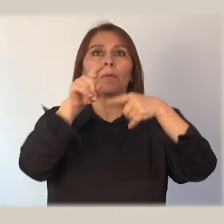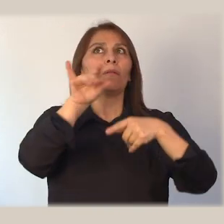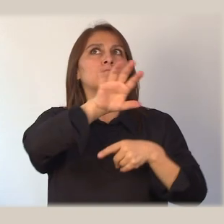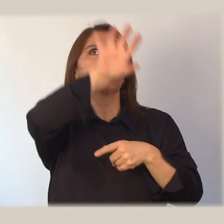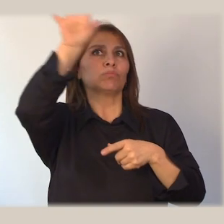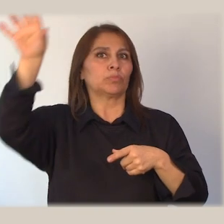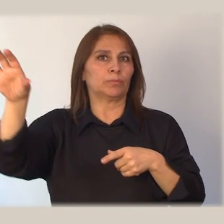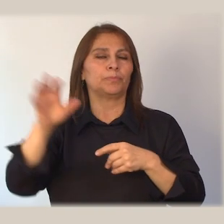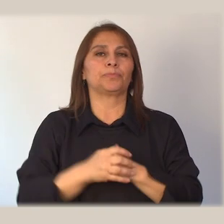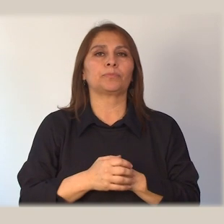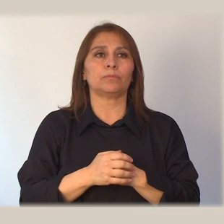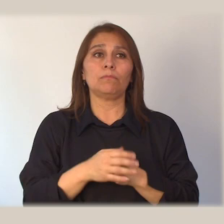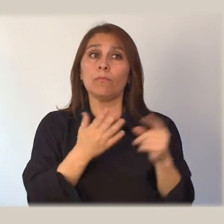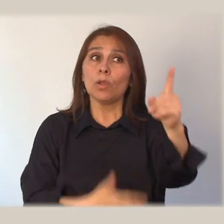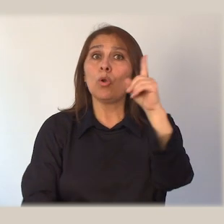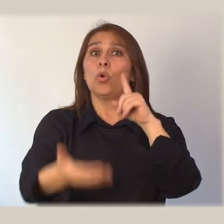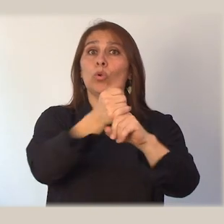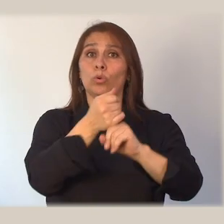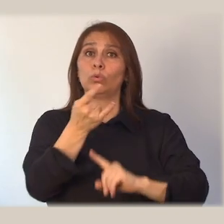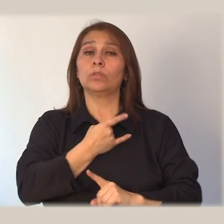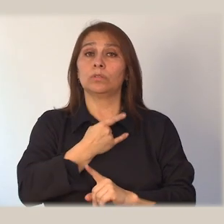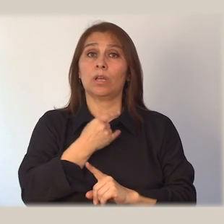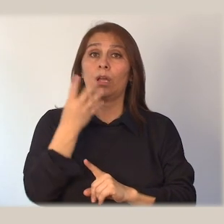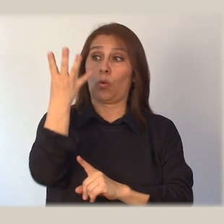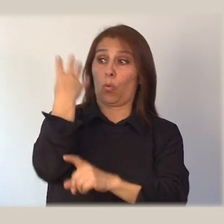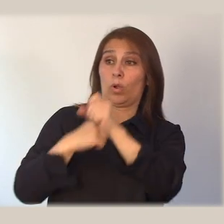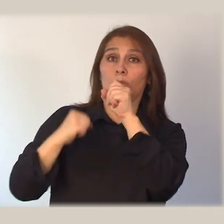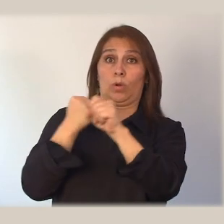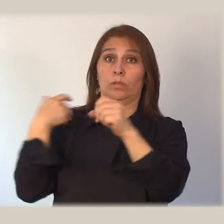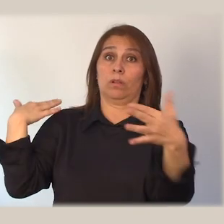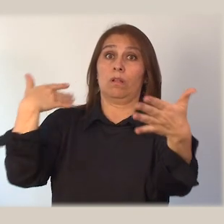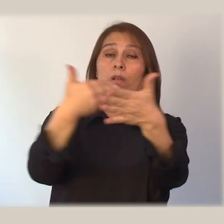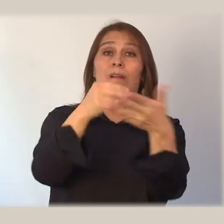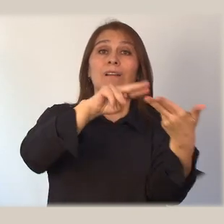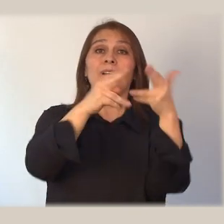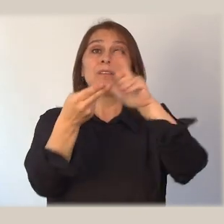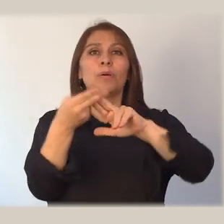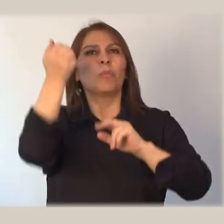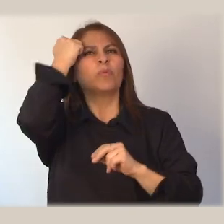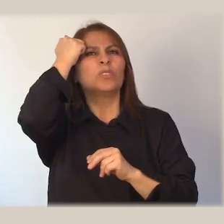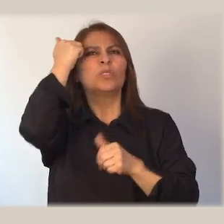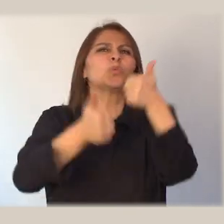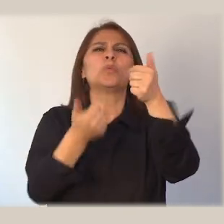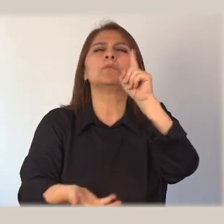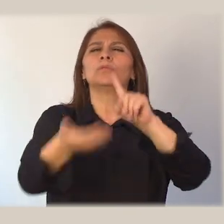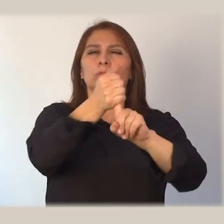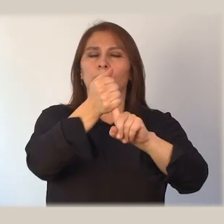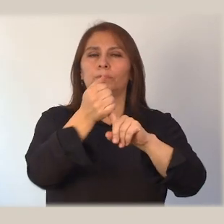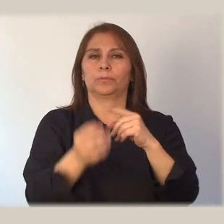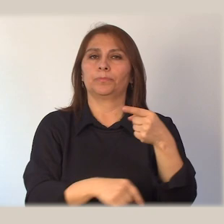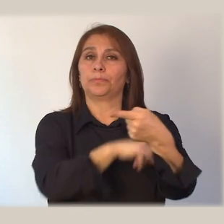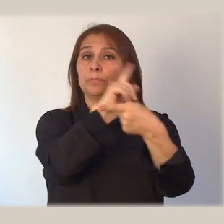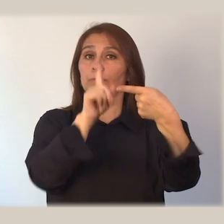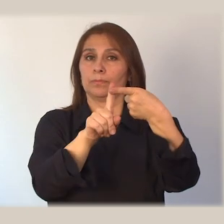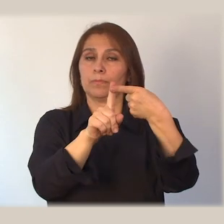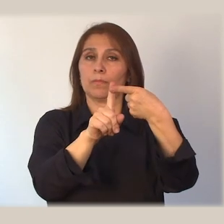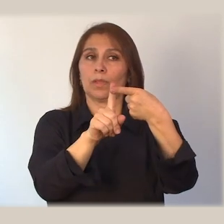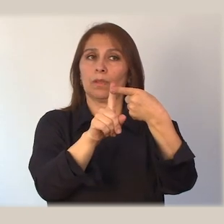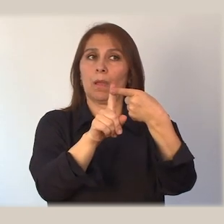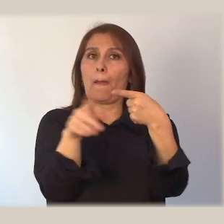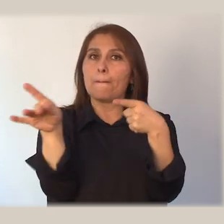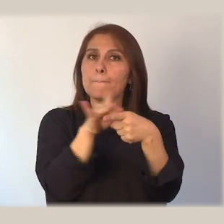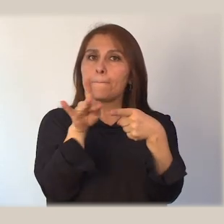extranjeras algunos de los logros que ha alcanzado la universidad en estos cuatro años con relación al cuerpo profesoral son los siguientes